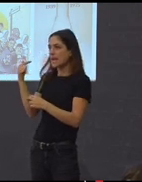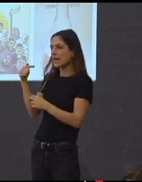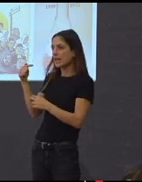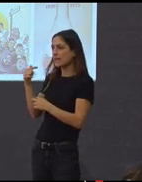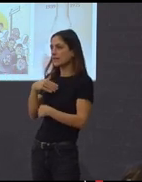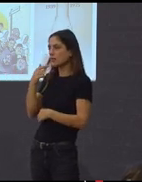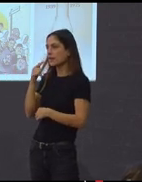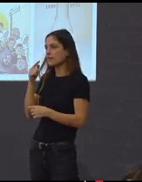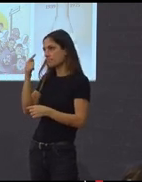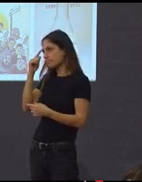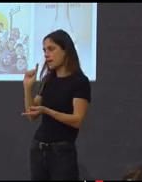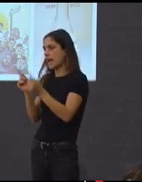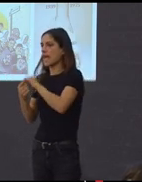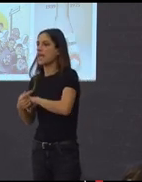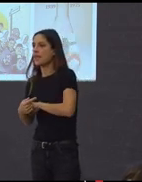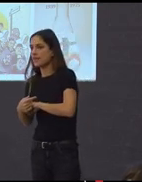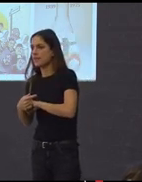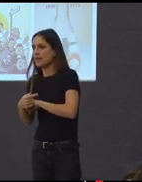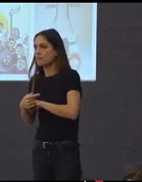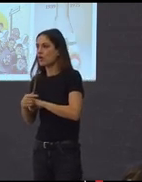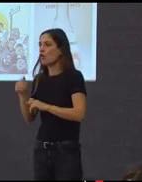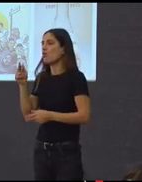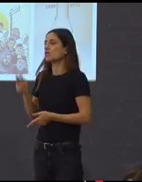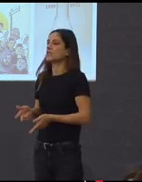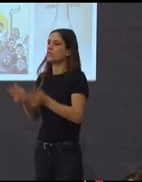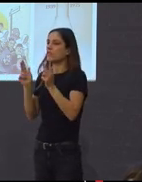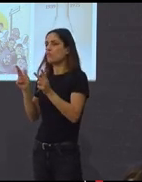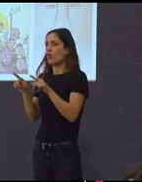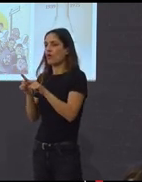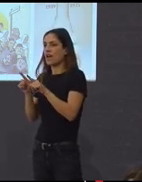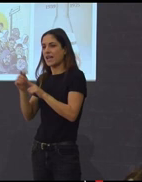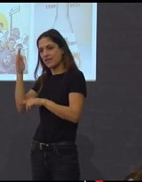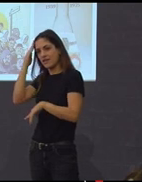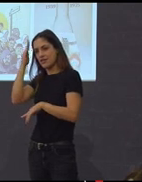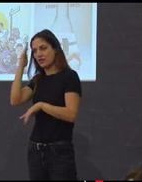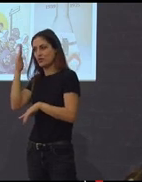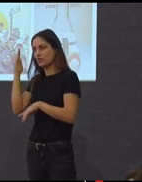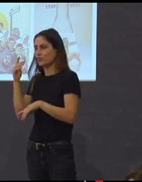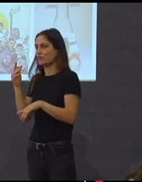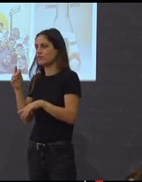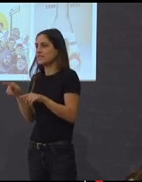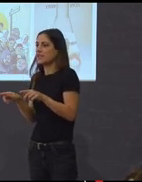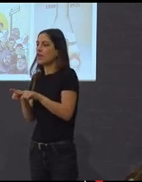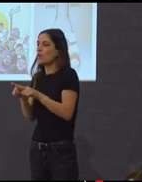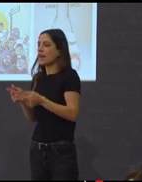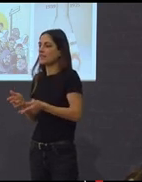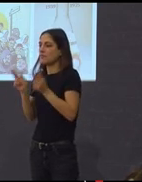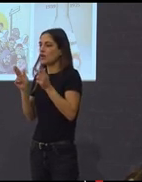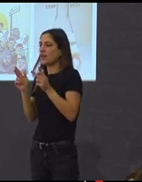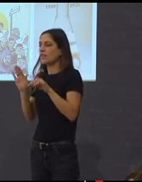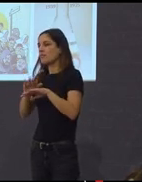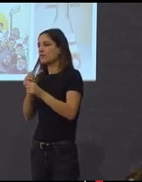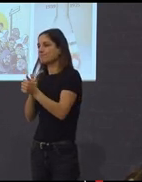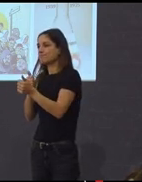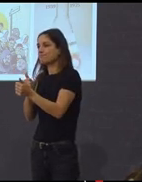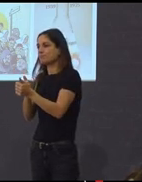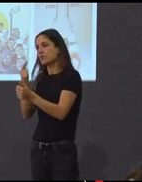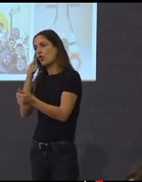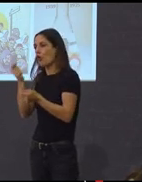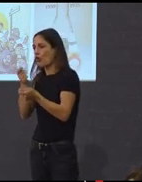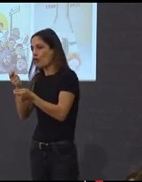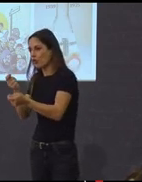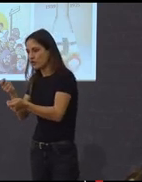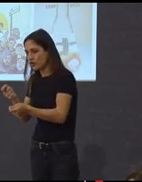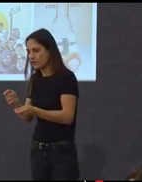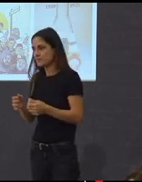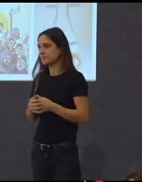de democracia orgánica pasamos logo a unha democracia tutelada, democracia baixo control, non está tan longe disto, non? Vale, pero democracia